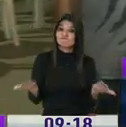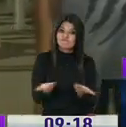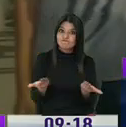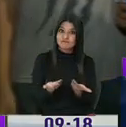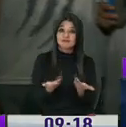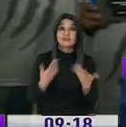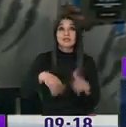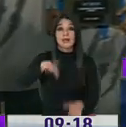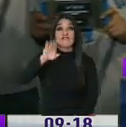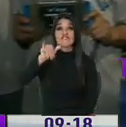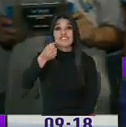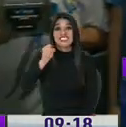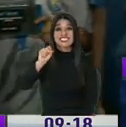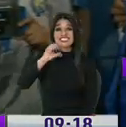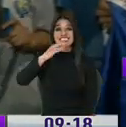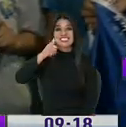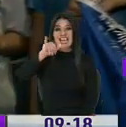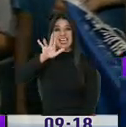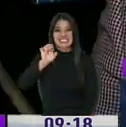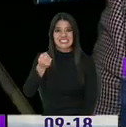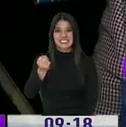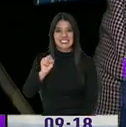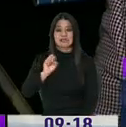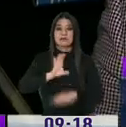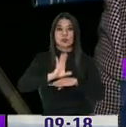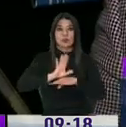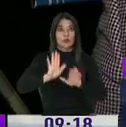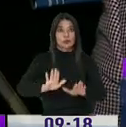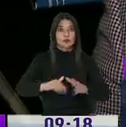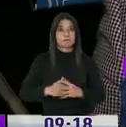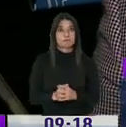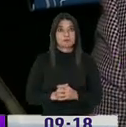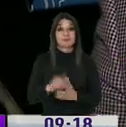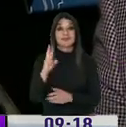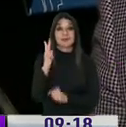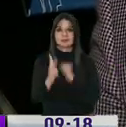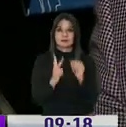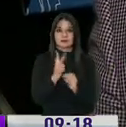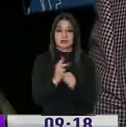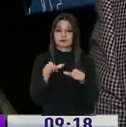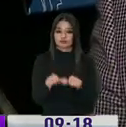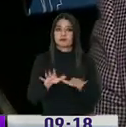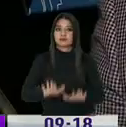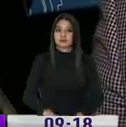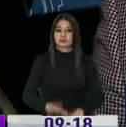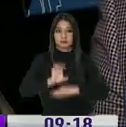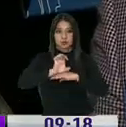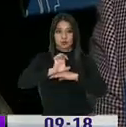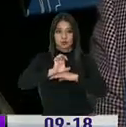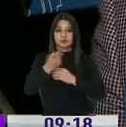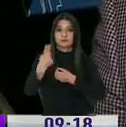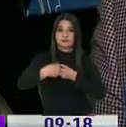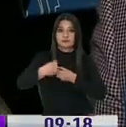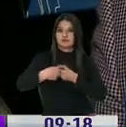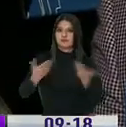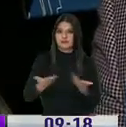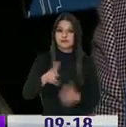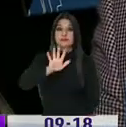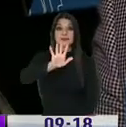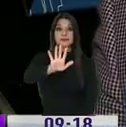BEX Challenger Squareway Ecuador. Es la tercera edición la que hemos desarrollado acá. Han participado